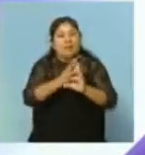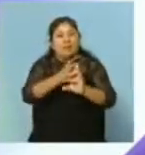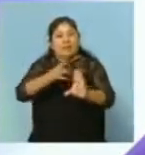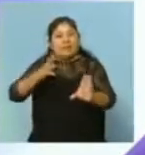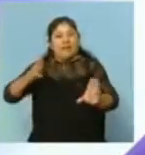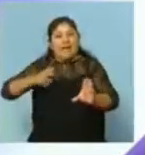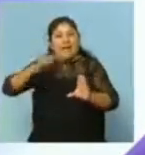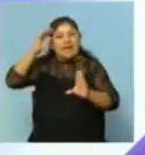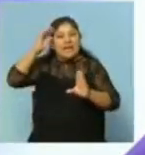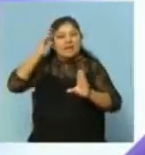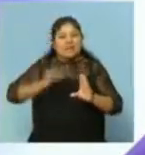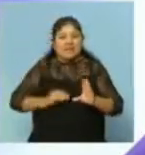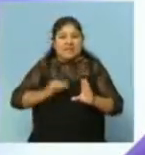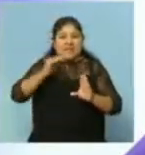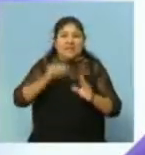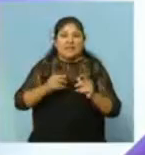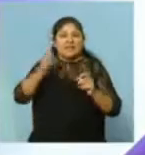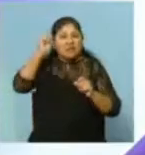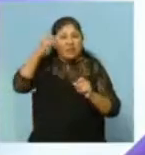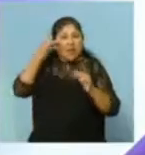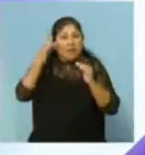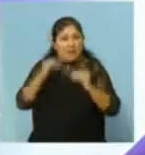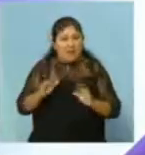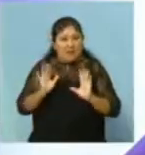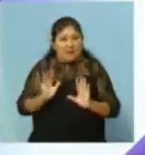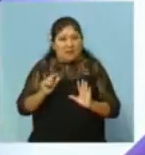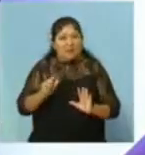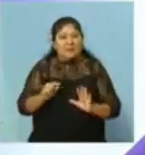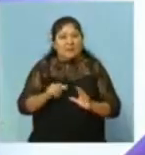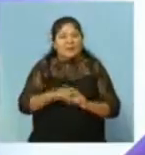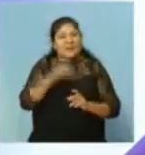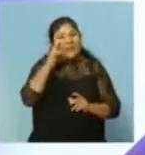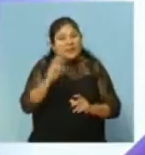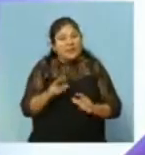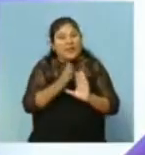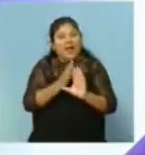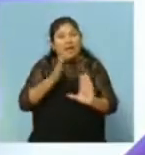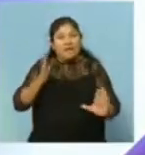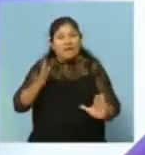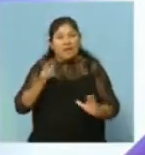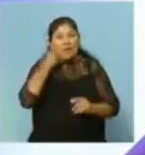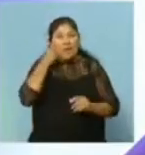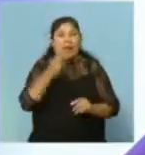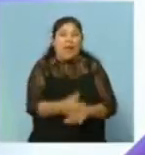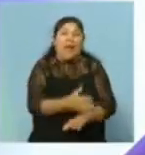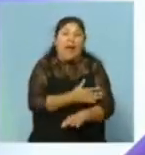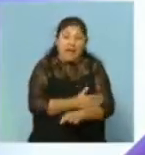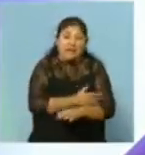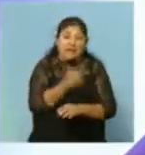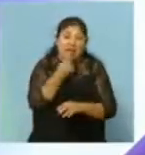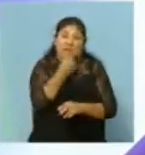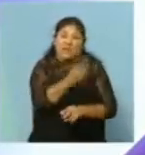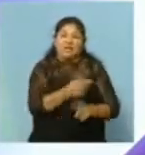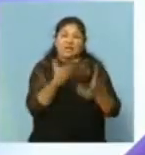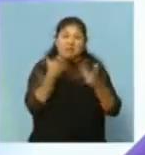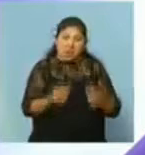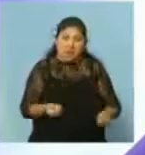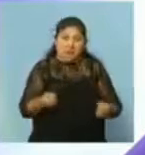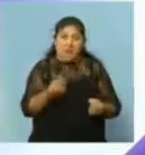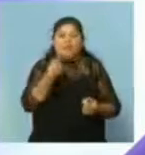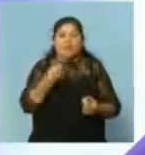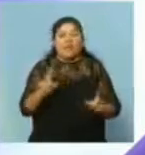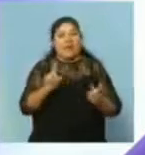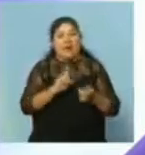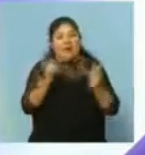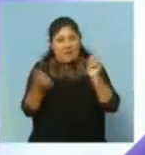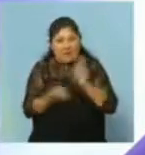por lo tanto entonces con esta sombra van a poder hacer la fila un poco más tranquilas, ya que no los dejaban entrar al principio, pero sí,